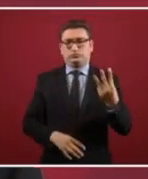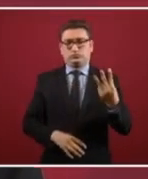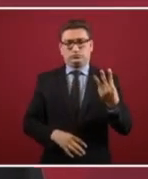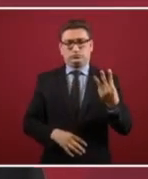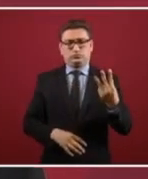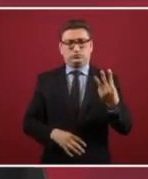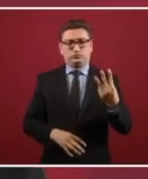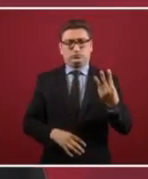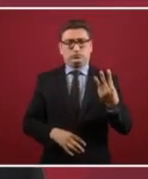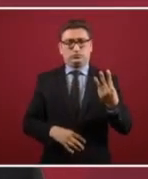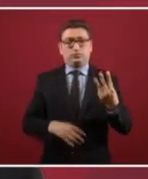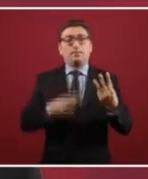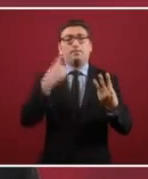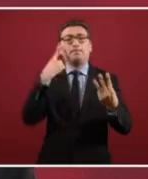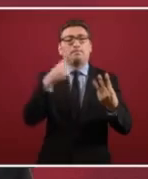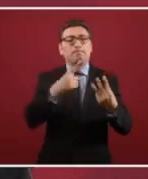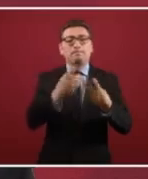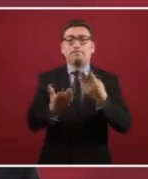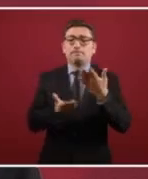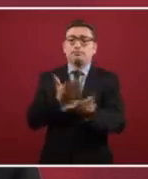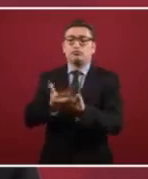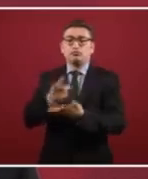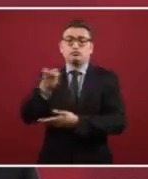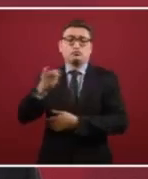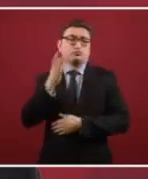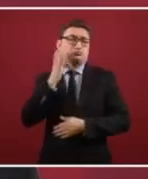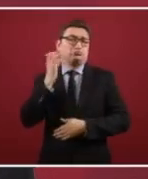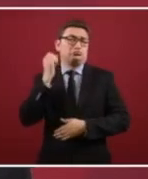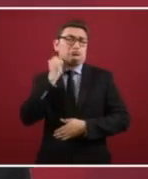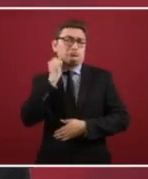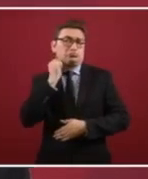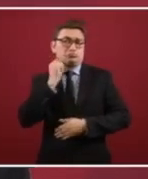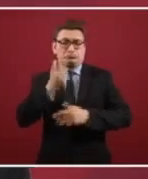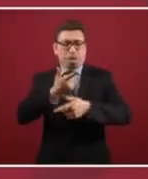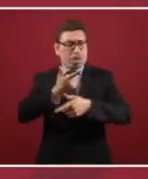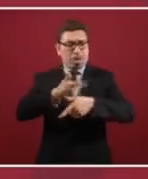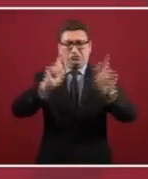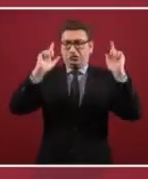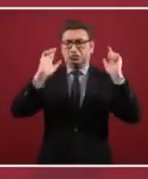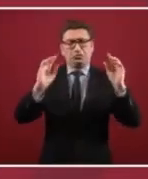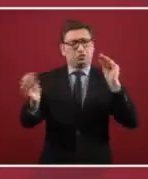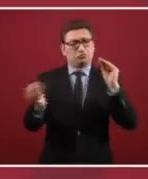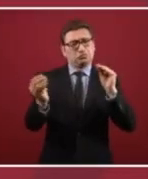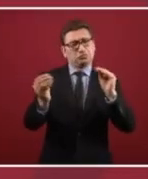para que sean los senadores los que libremente decidan